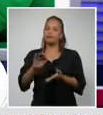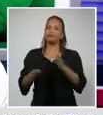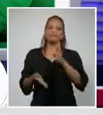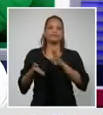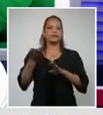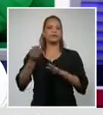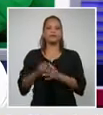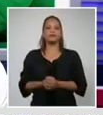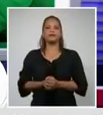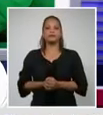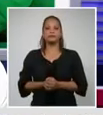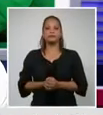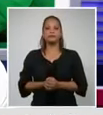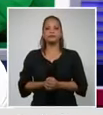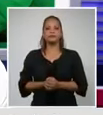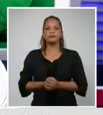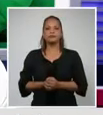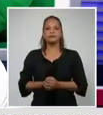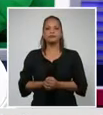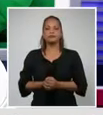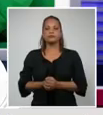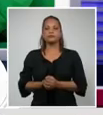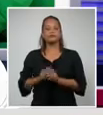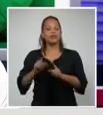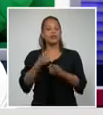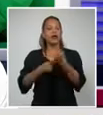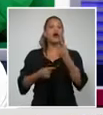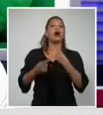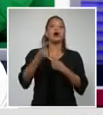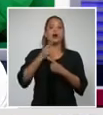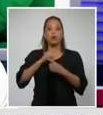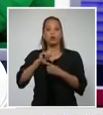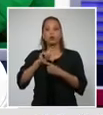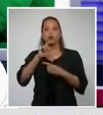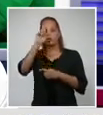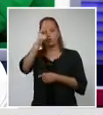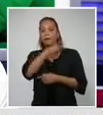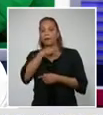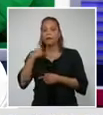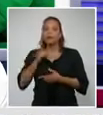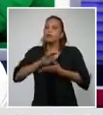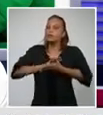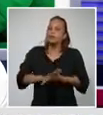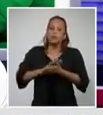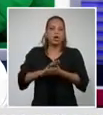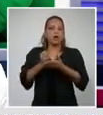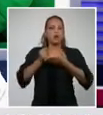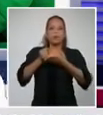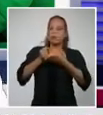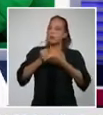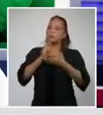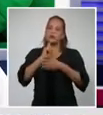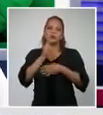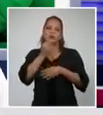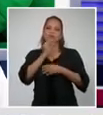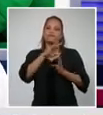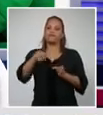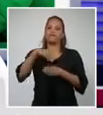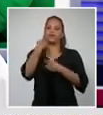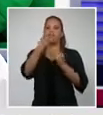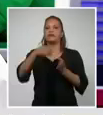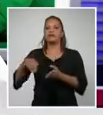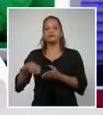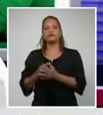recuperación, no obstante las maniobras de reanimación que se aplicaron. Lamentamos mucho y damos las condolencias